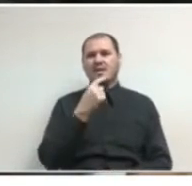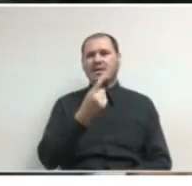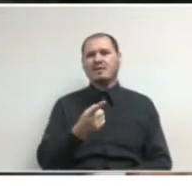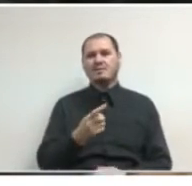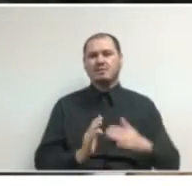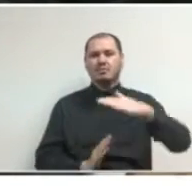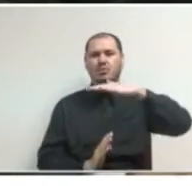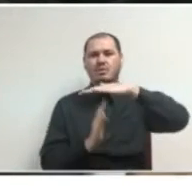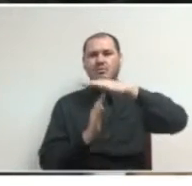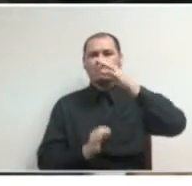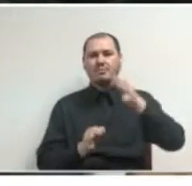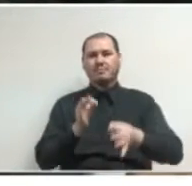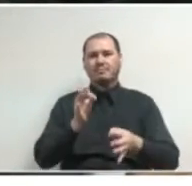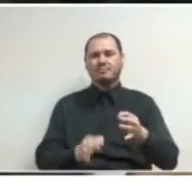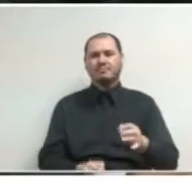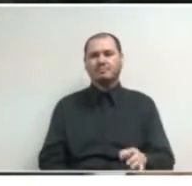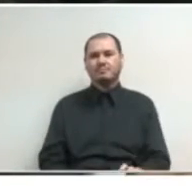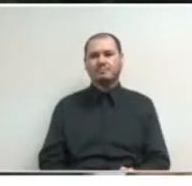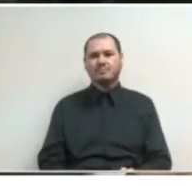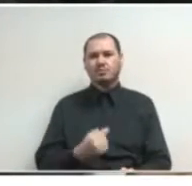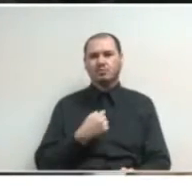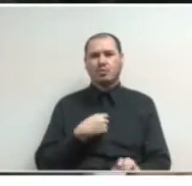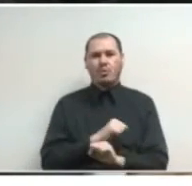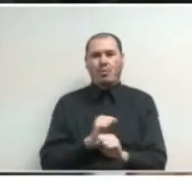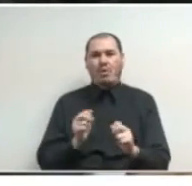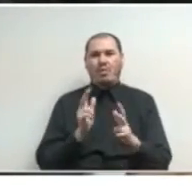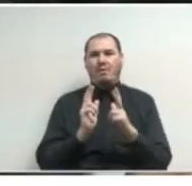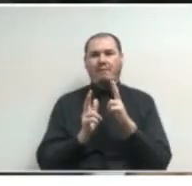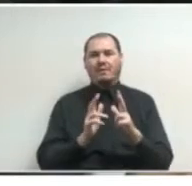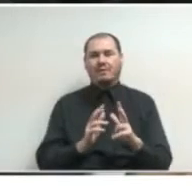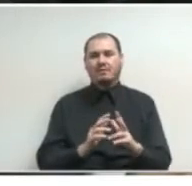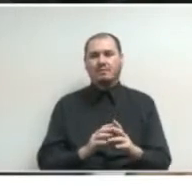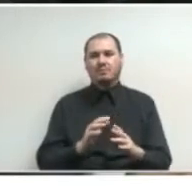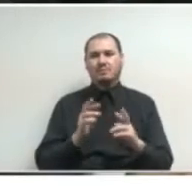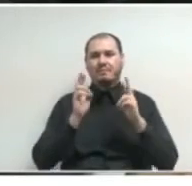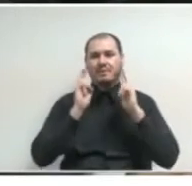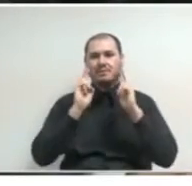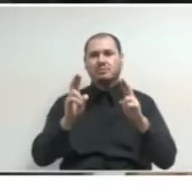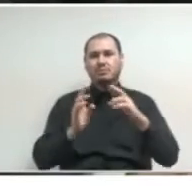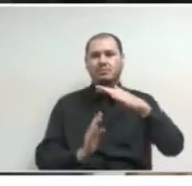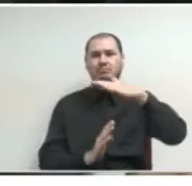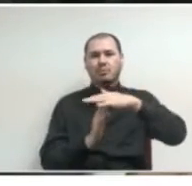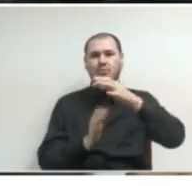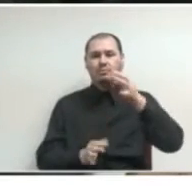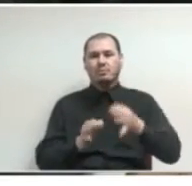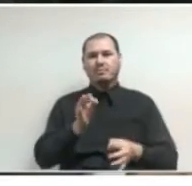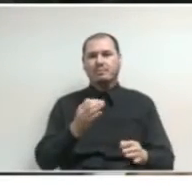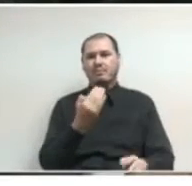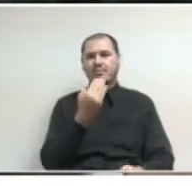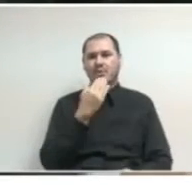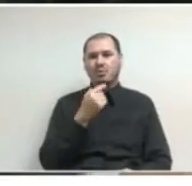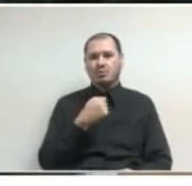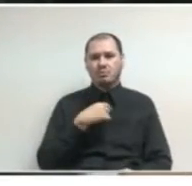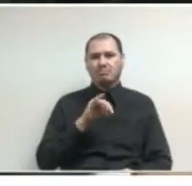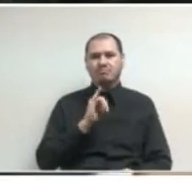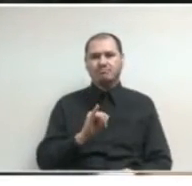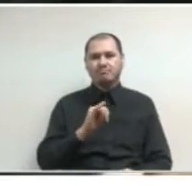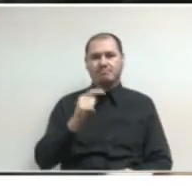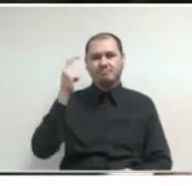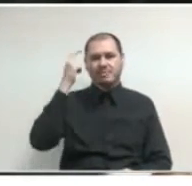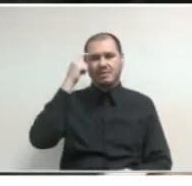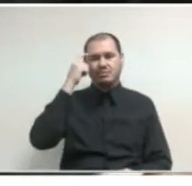ir Corte Suprema de Justicia con ambas herederas, mongo, donde hay que estoy, añeína Corte Suprema de Justicia, era, vemos, se hay, se